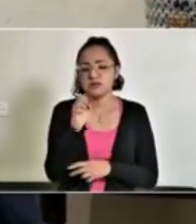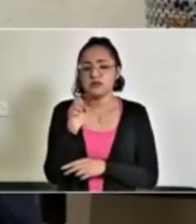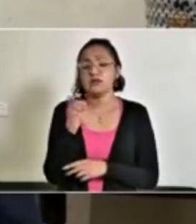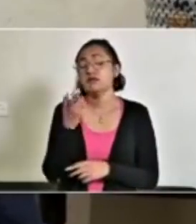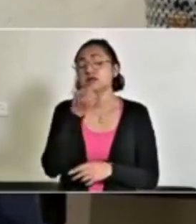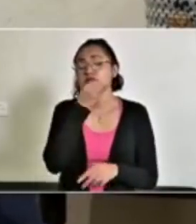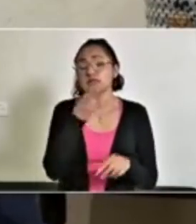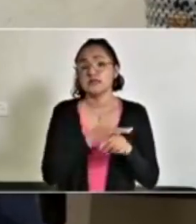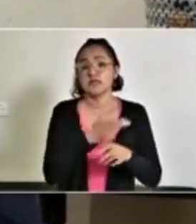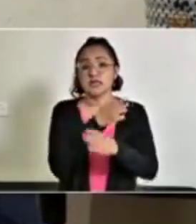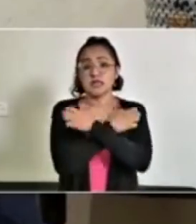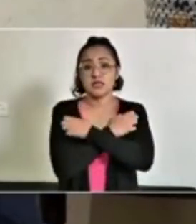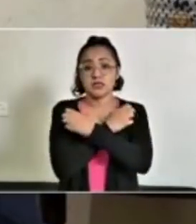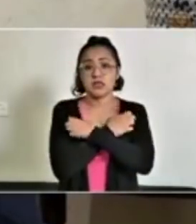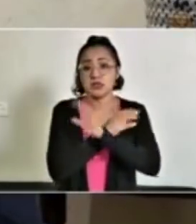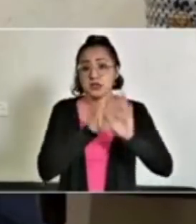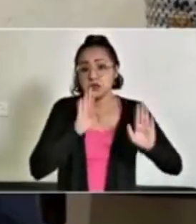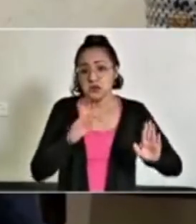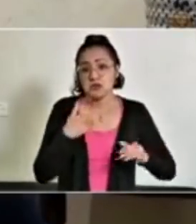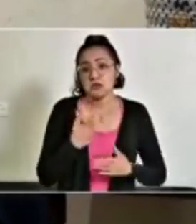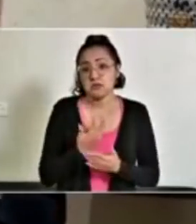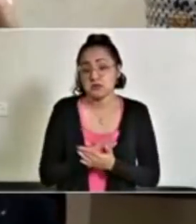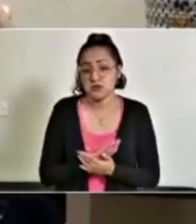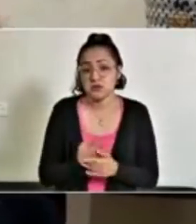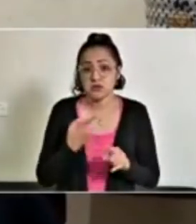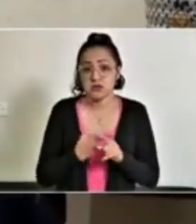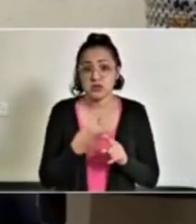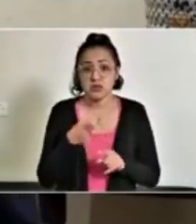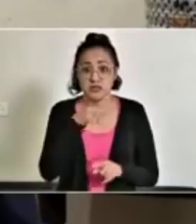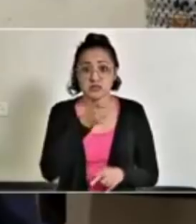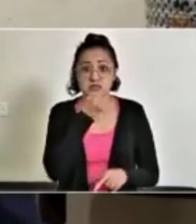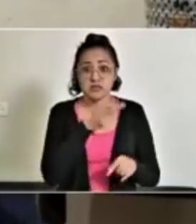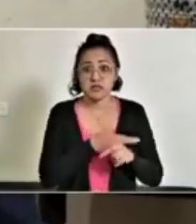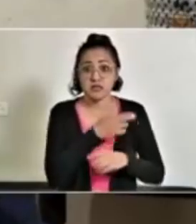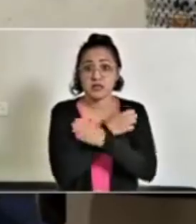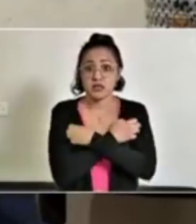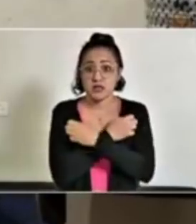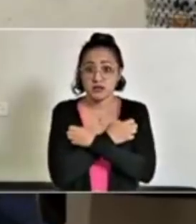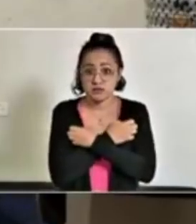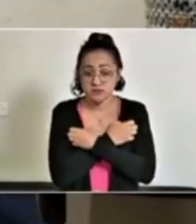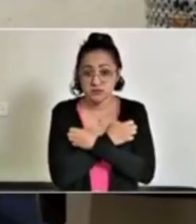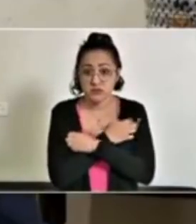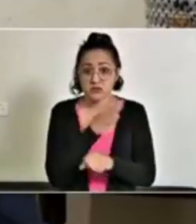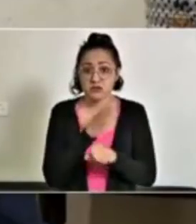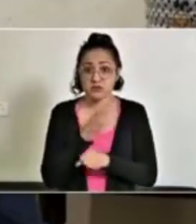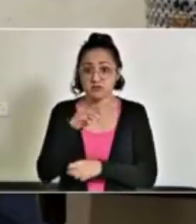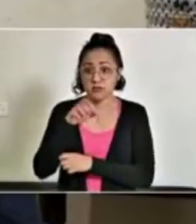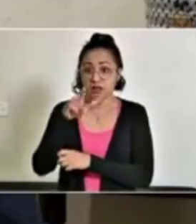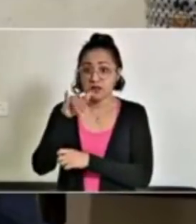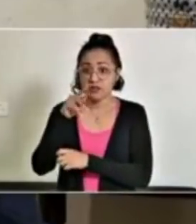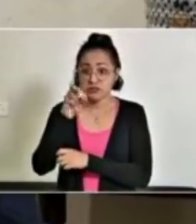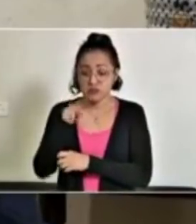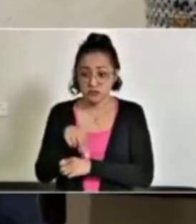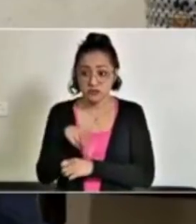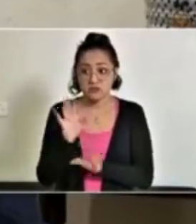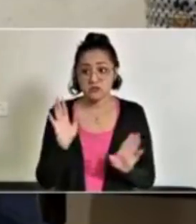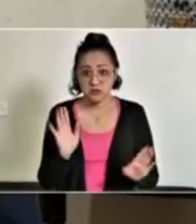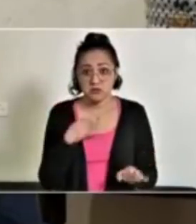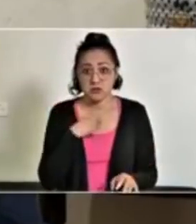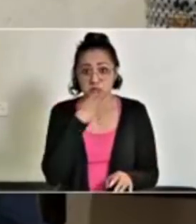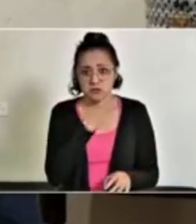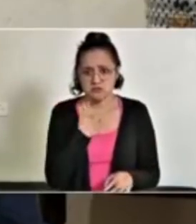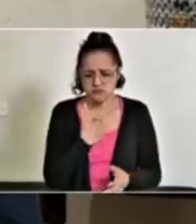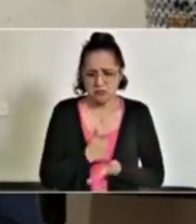mi secretario de educación no se está refiriendo al secreto de la ocasión melitón me quedo en lo dicho para él lo